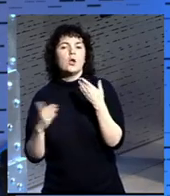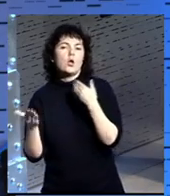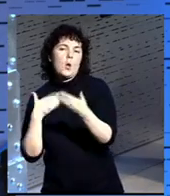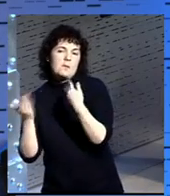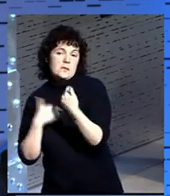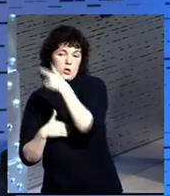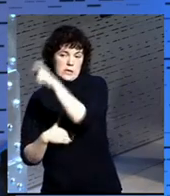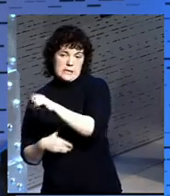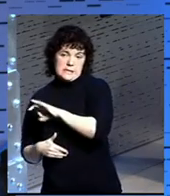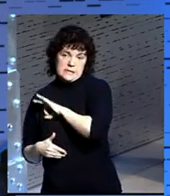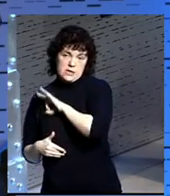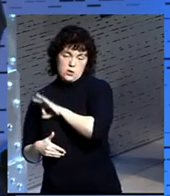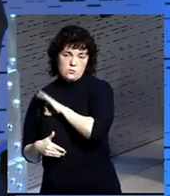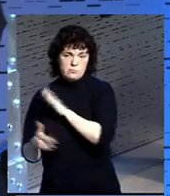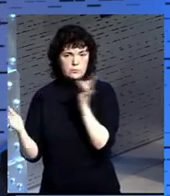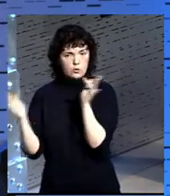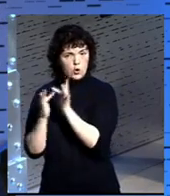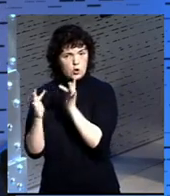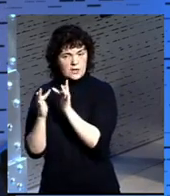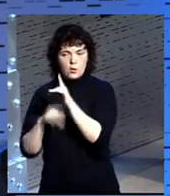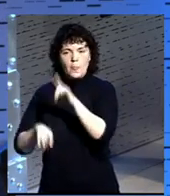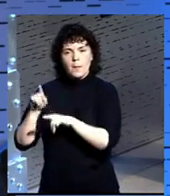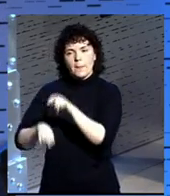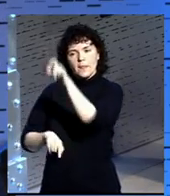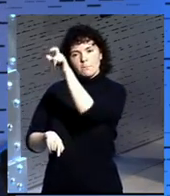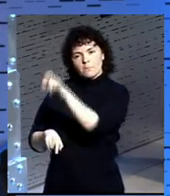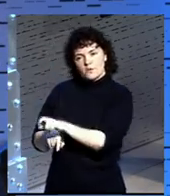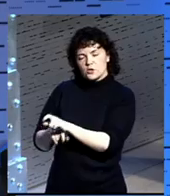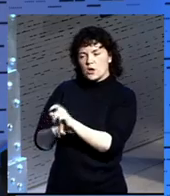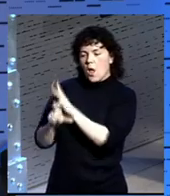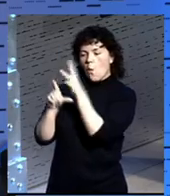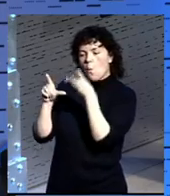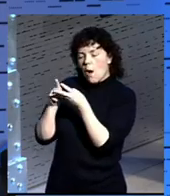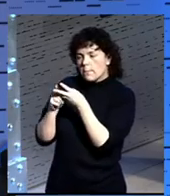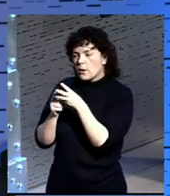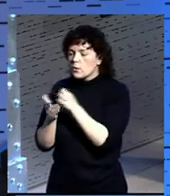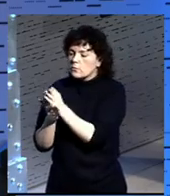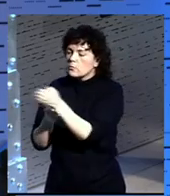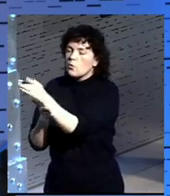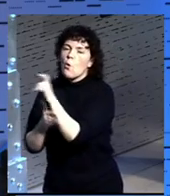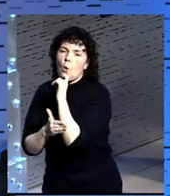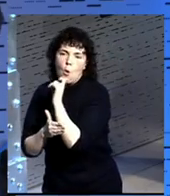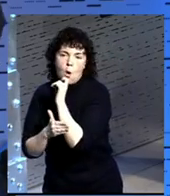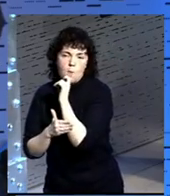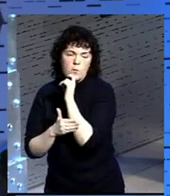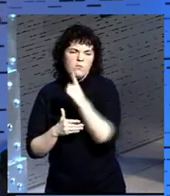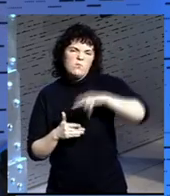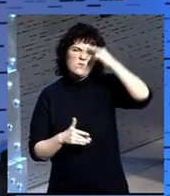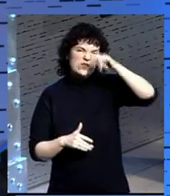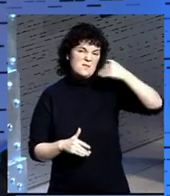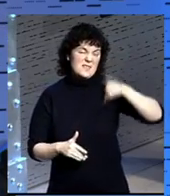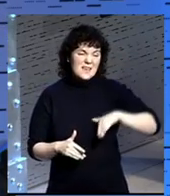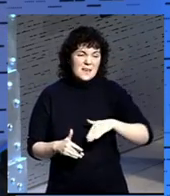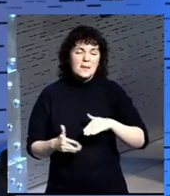el señor que contacta en función de cómo ha hecho la navegación en la web. La navegación, sabéis que, bueno, imagino que sabéis